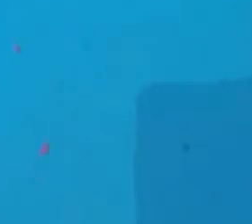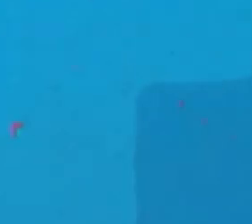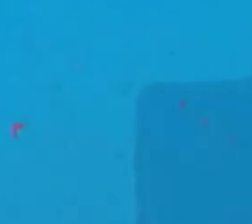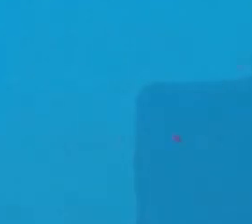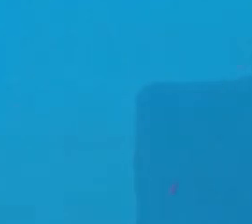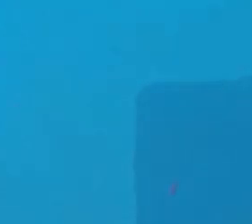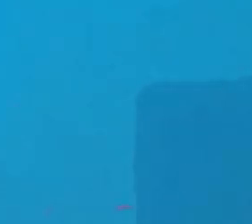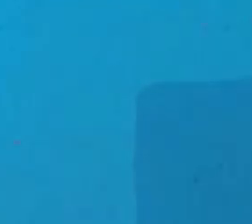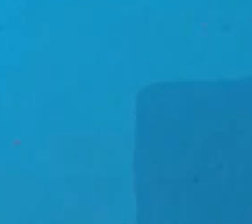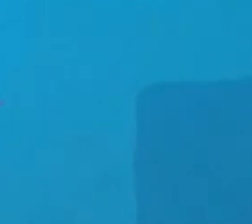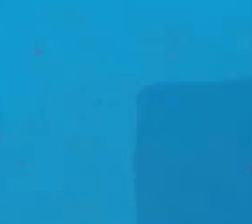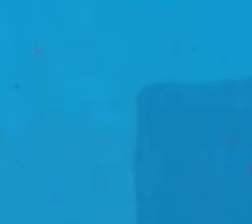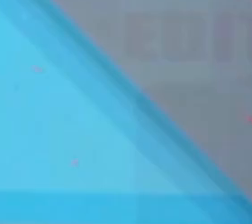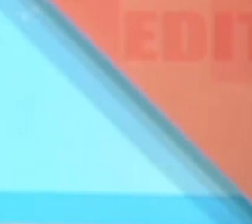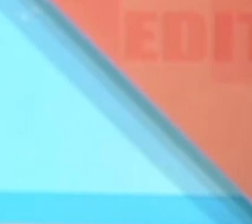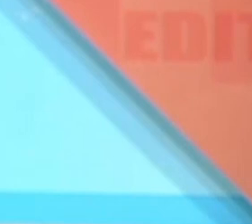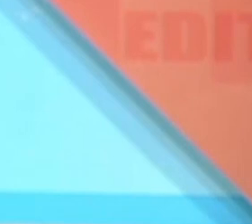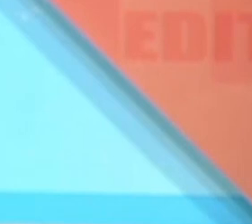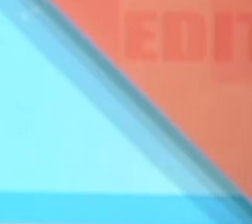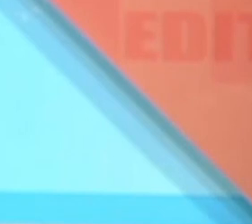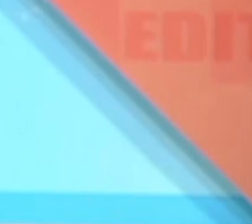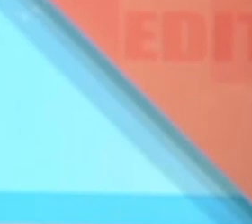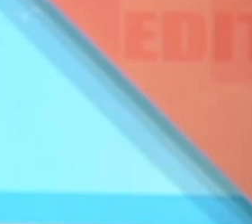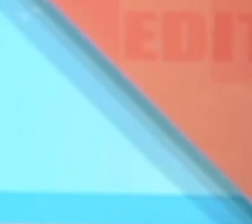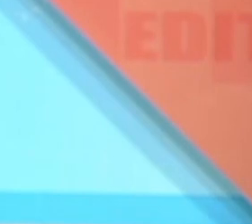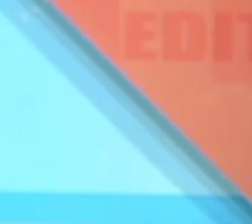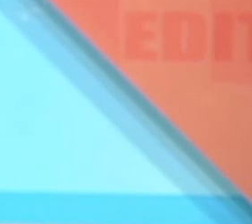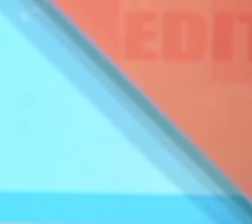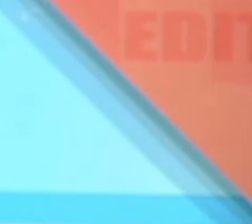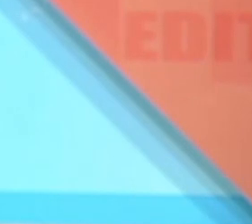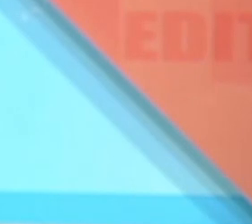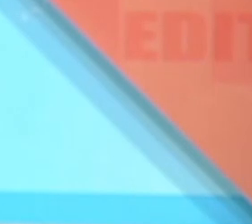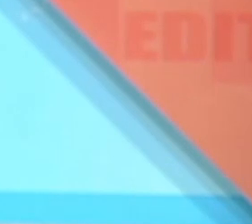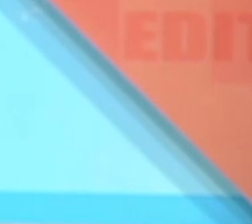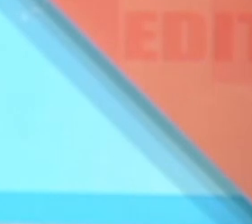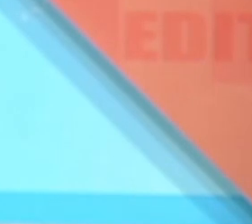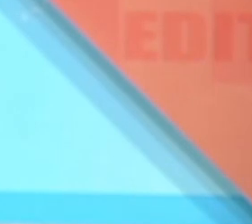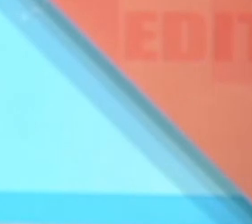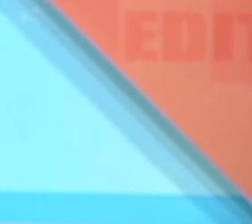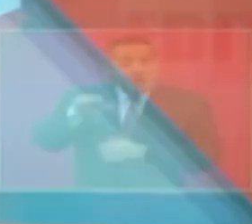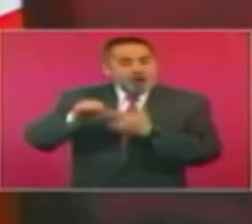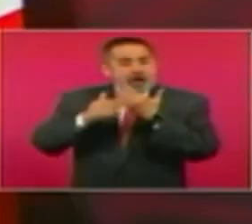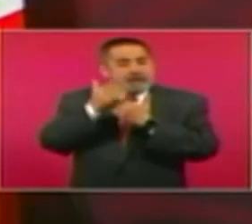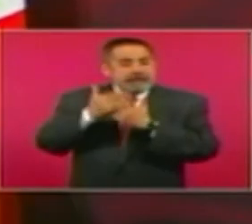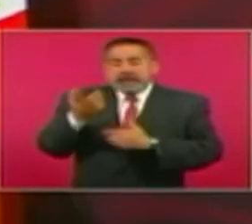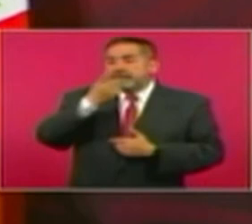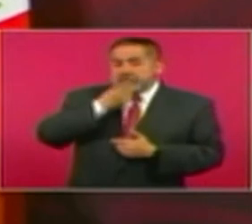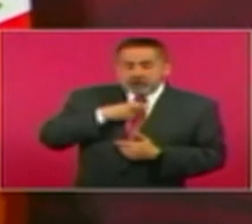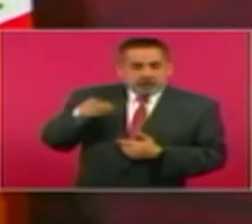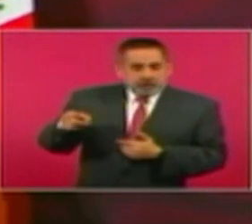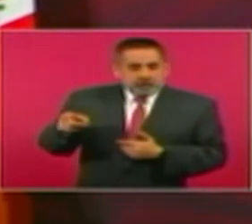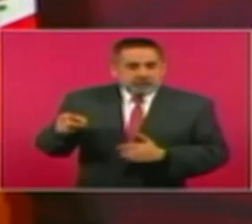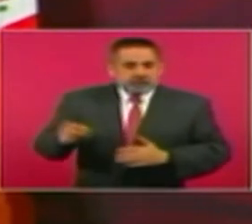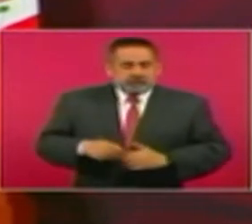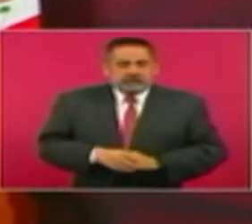relación a lo que está pasando en México. Entonces, de manera particular, en la rueda de prensa que encabezó el presidente de la